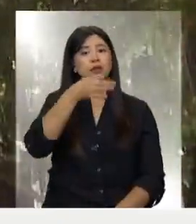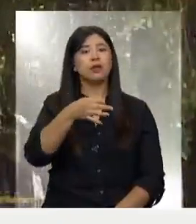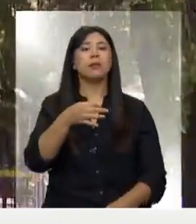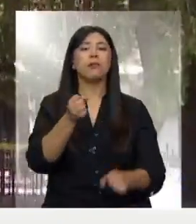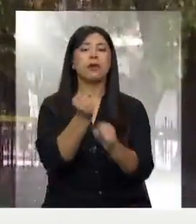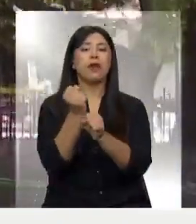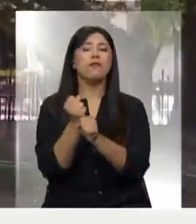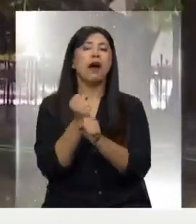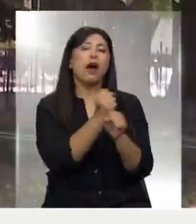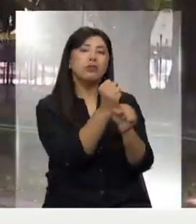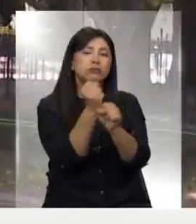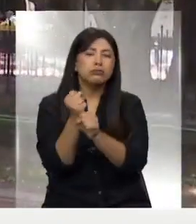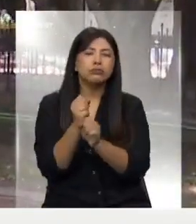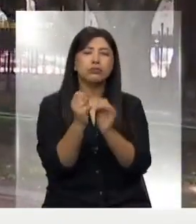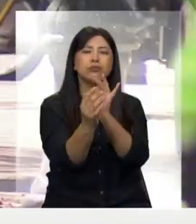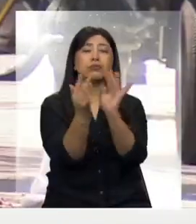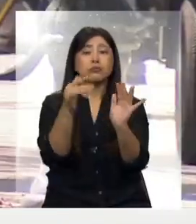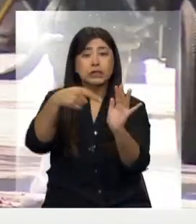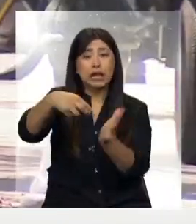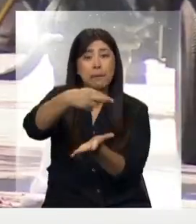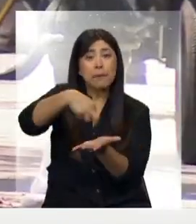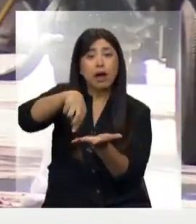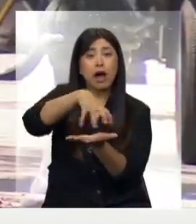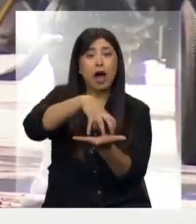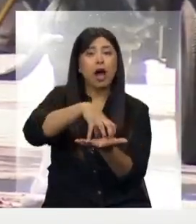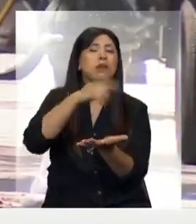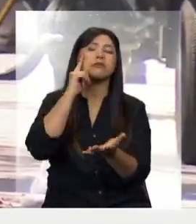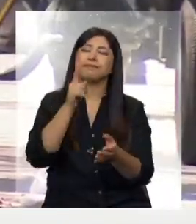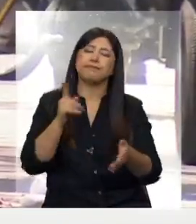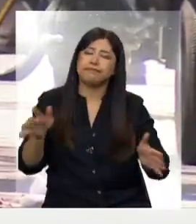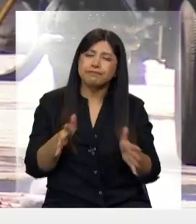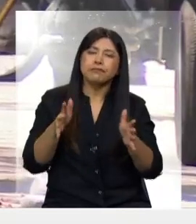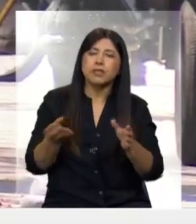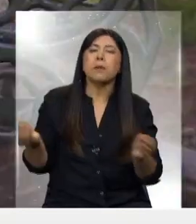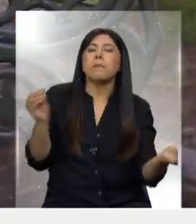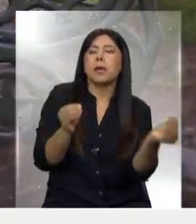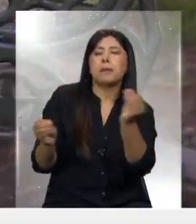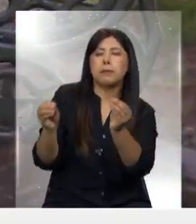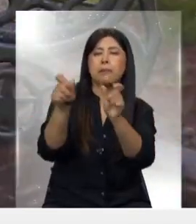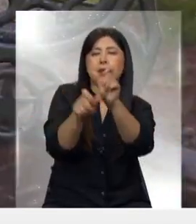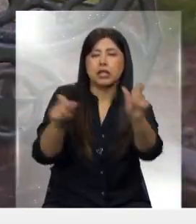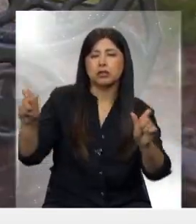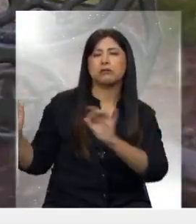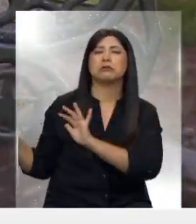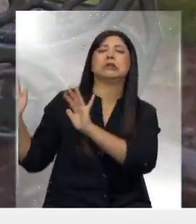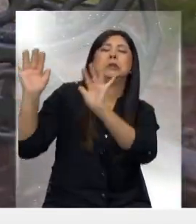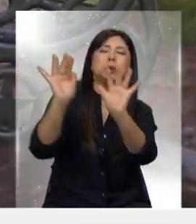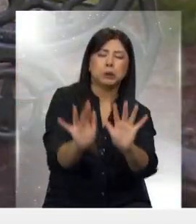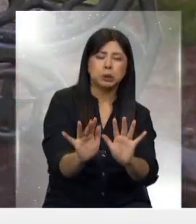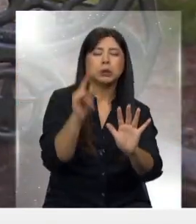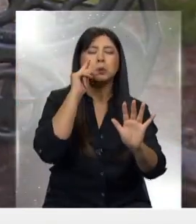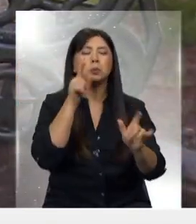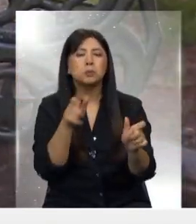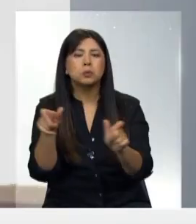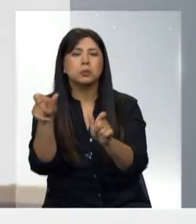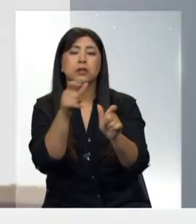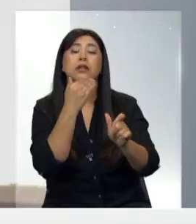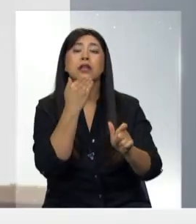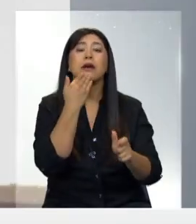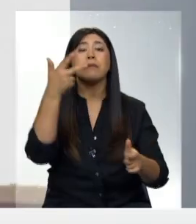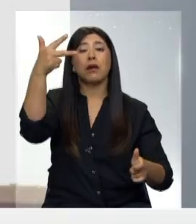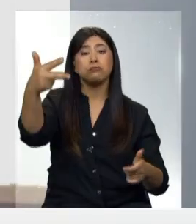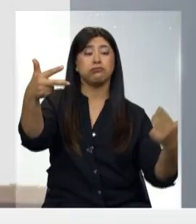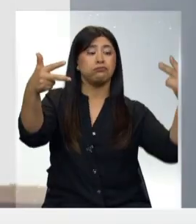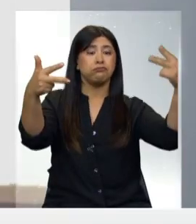labores en el Parque Forestal debido a los delitos que ocurren en el sector. Aumentando nuestro patrullaje preventivo, la instalación de dos nuevas cámaras